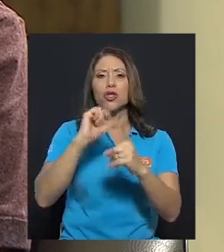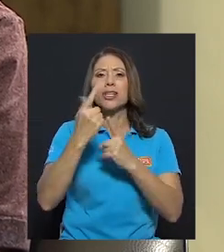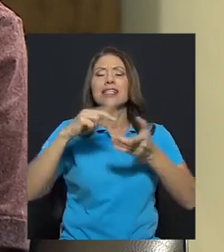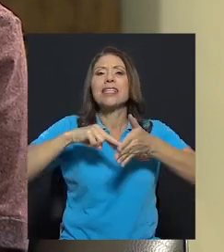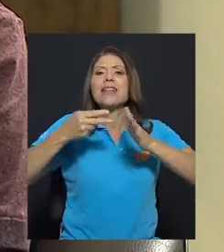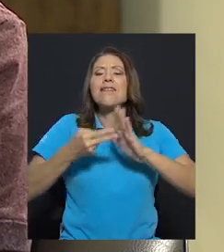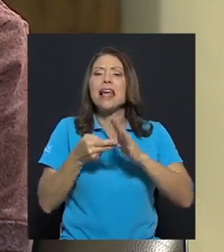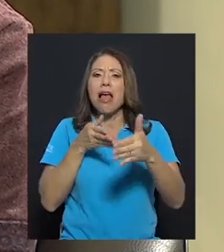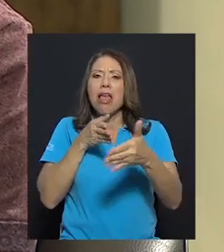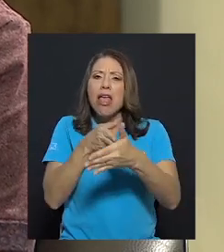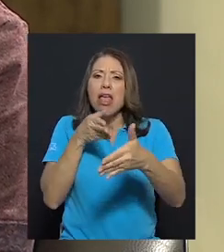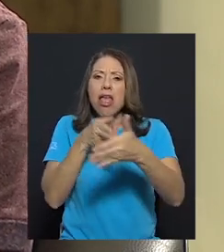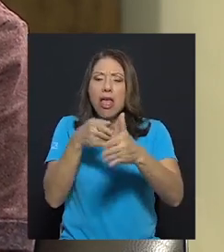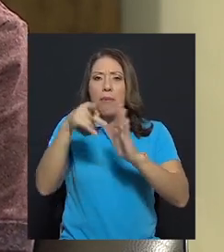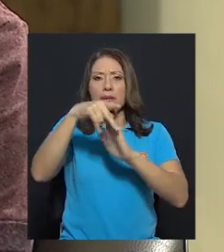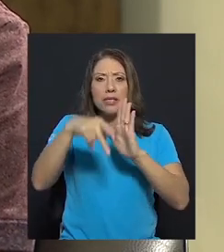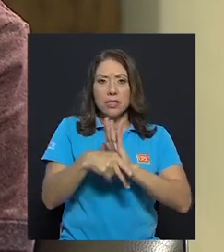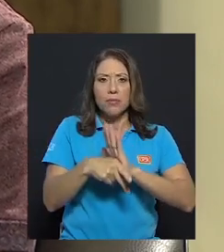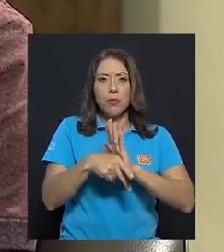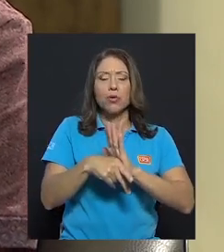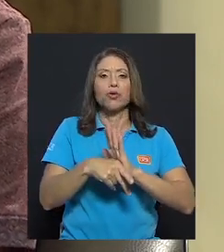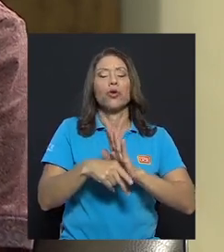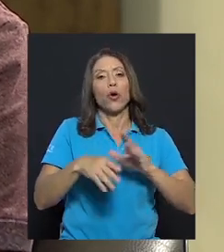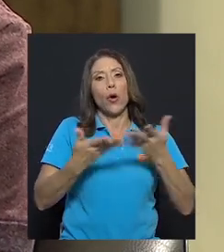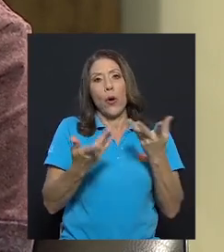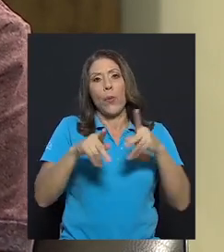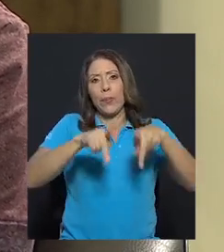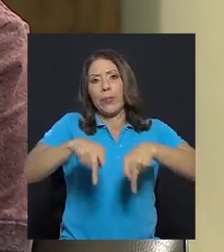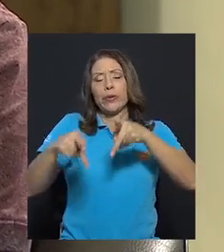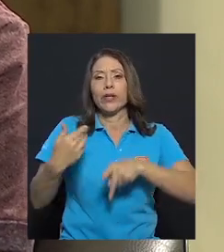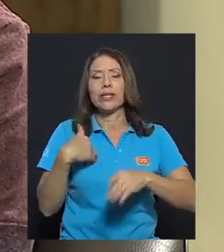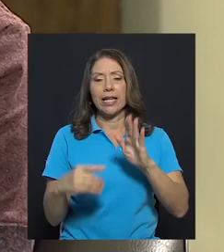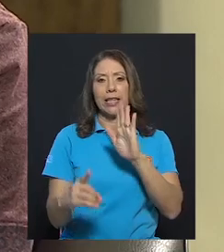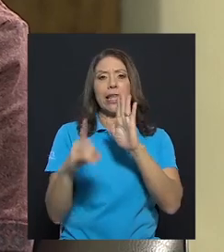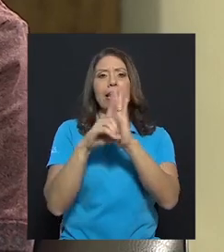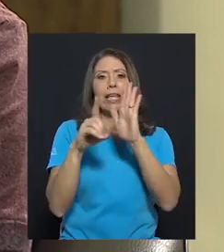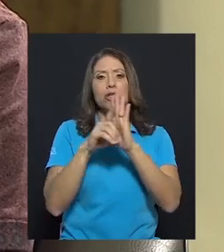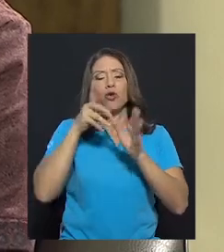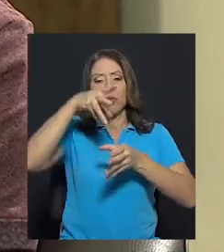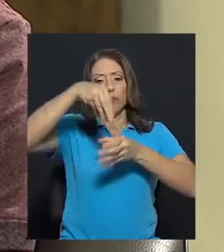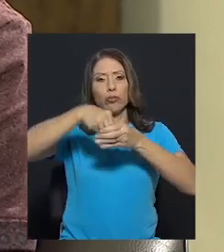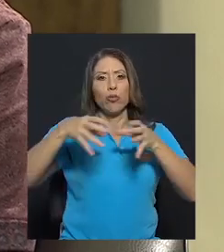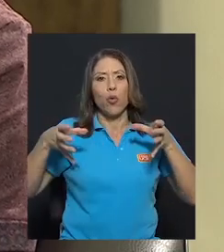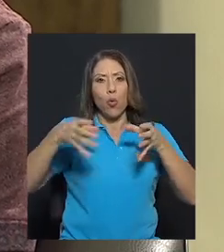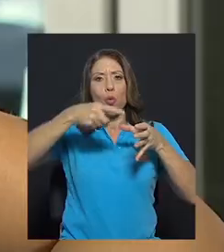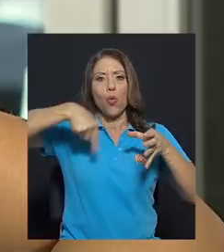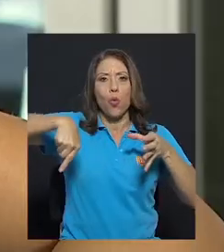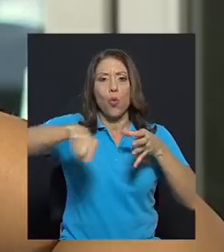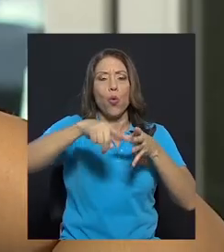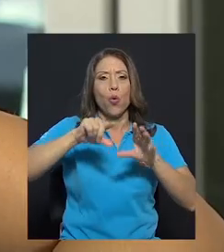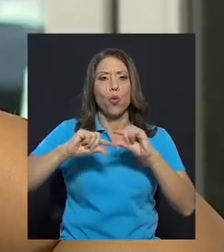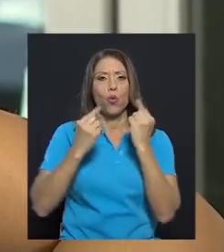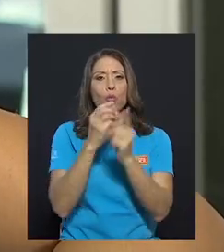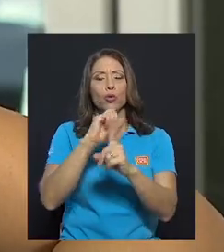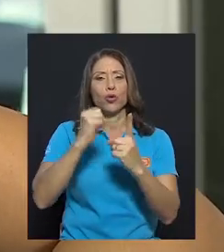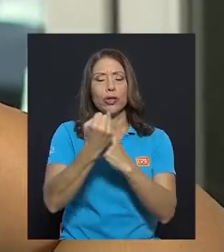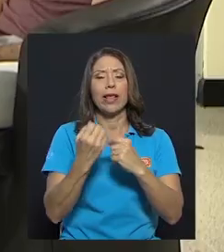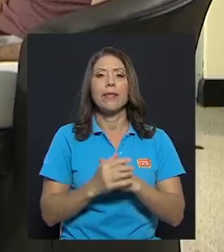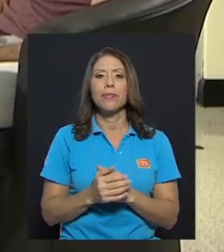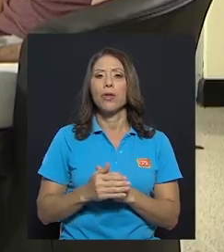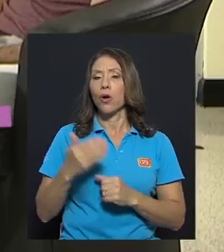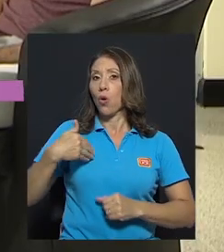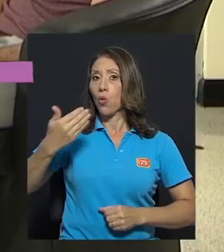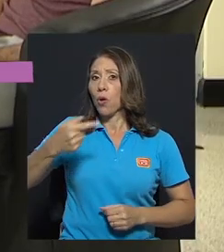que atenta contra los principios o un derecho que tienen las personas en un conjunto o en un grupo o una sociedad. Andy,